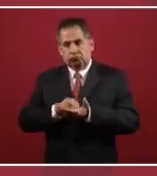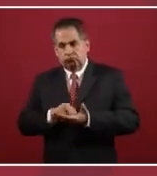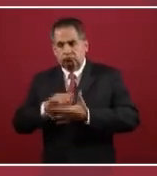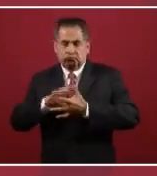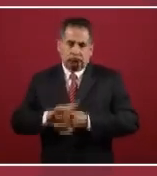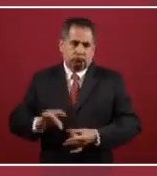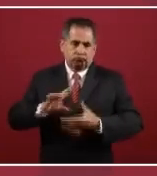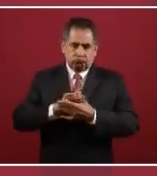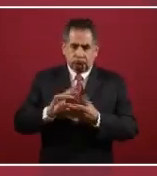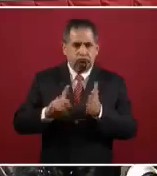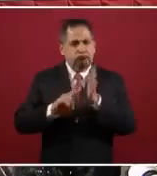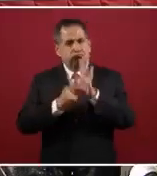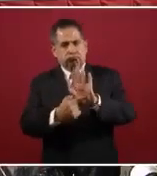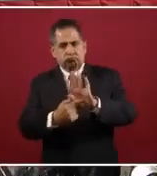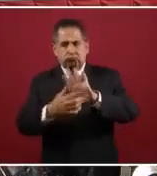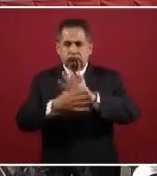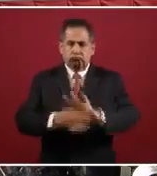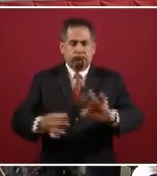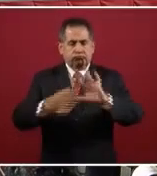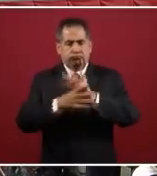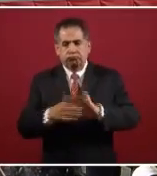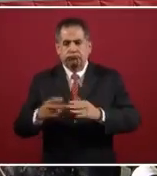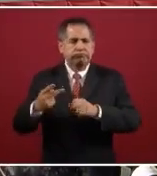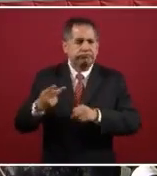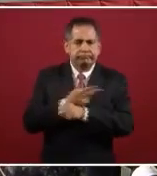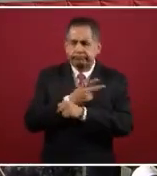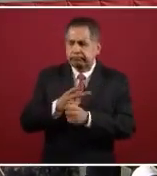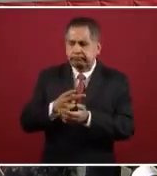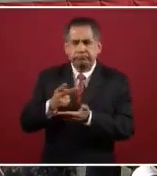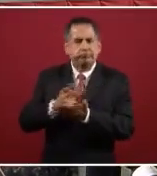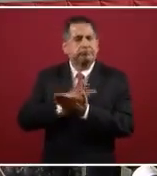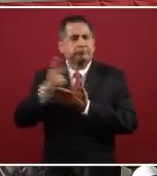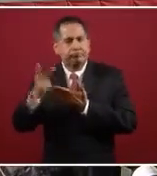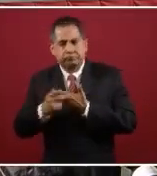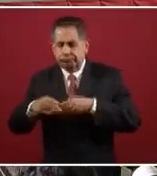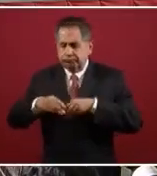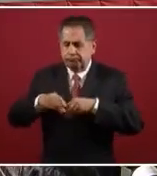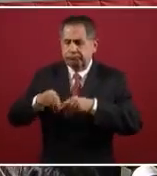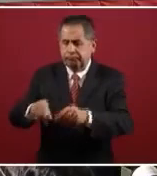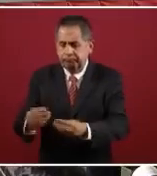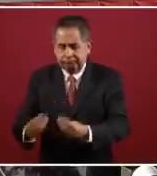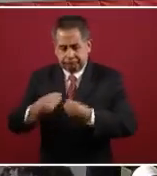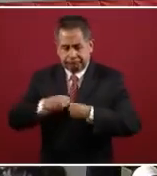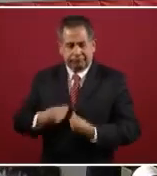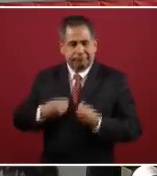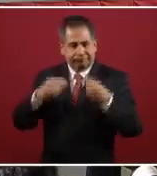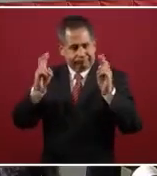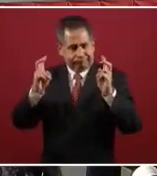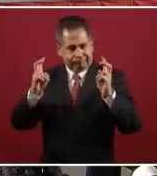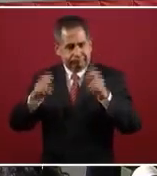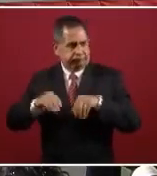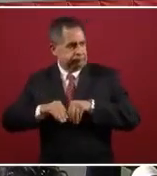exponiendo sobre este programa, que se conozca, que